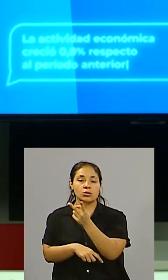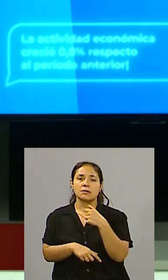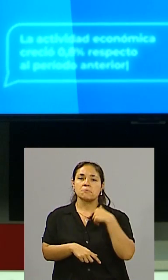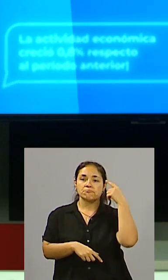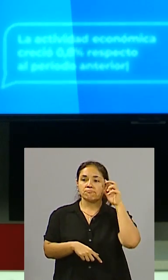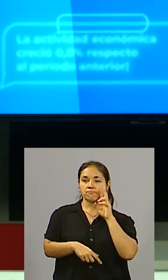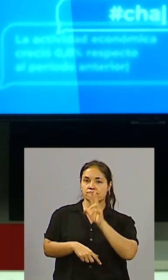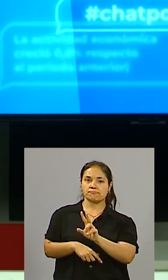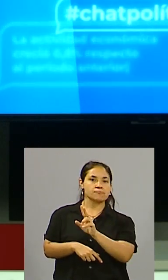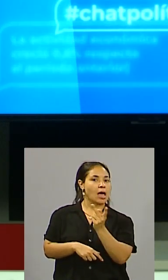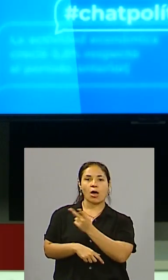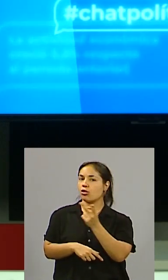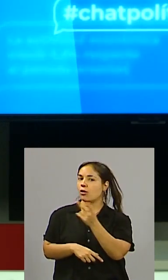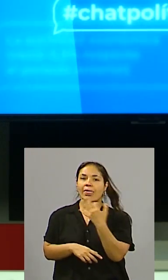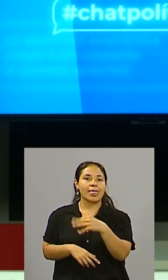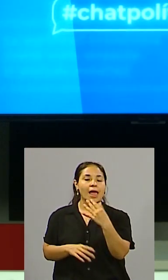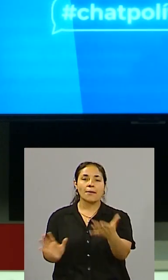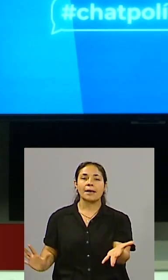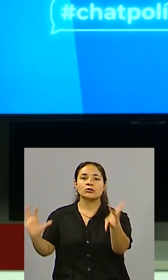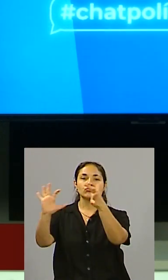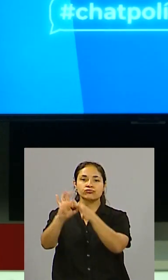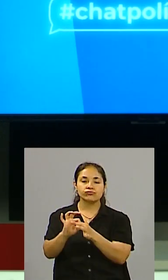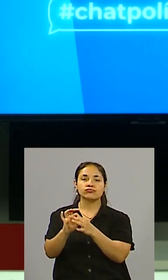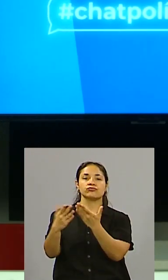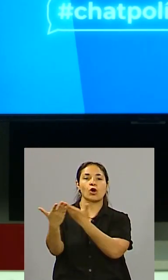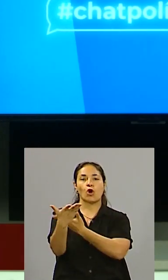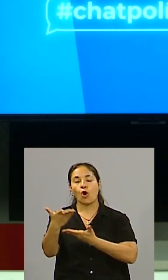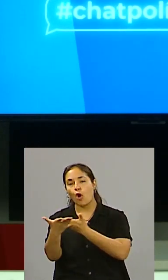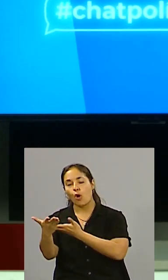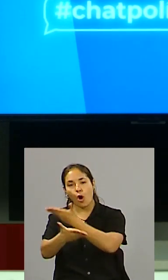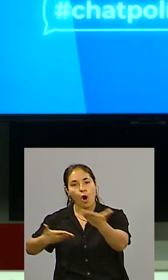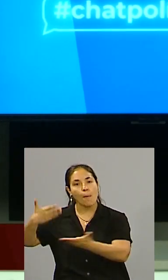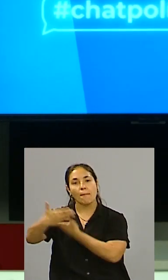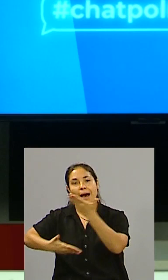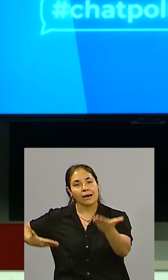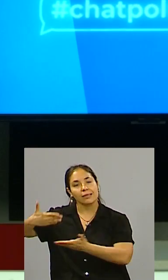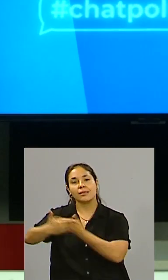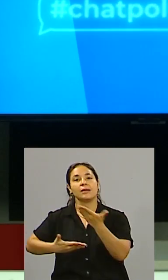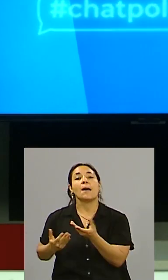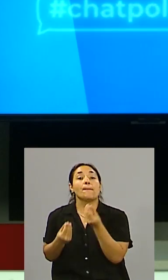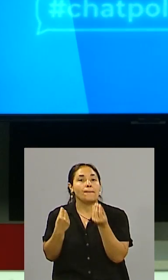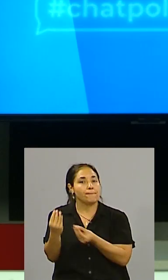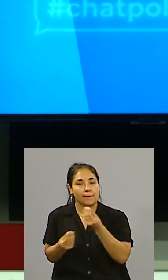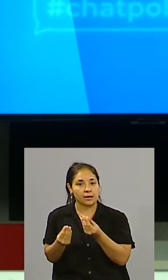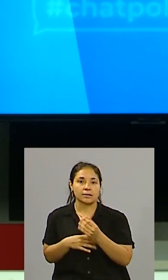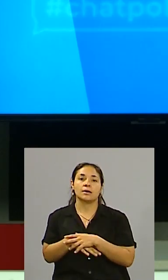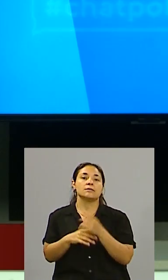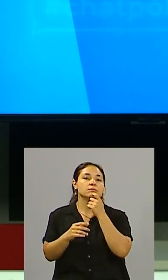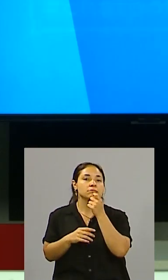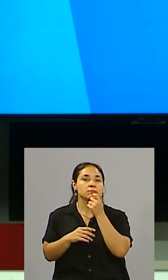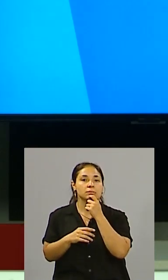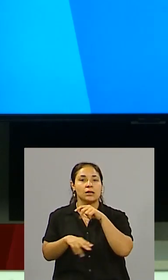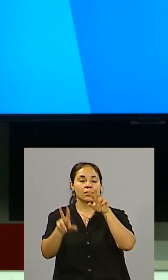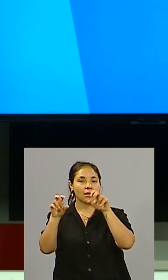estas dos áreas con más diálogo, con un diálogo permanente que permita justamente aquellas cosas que están por ahí desde